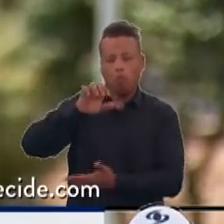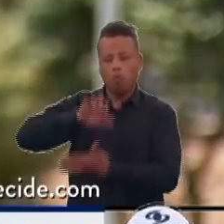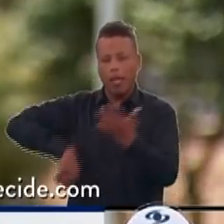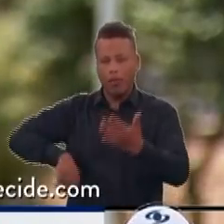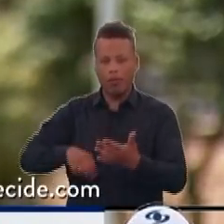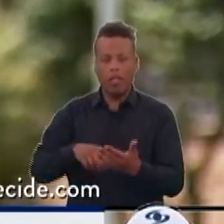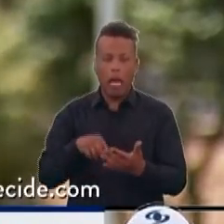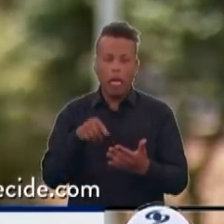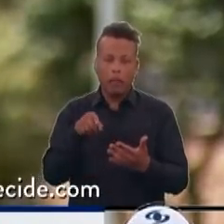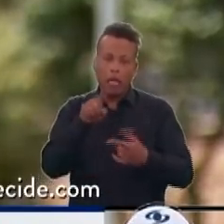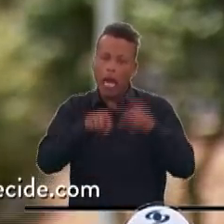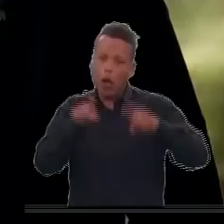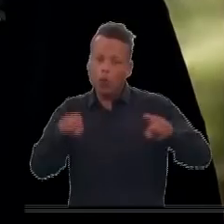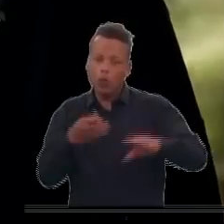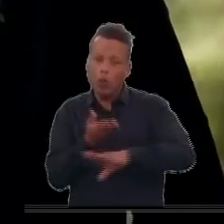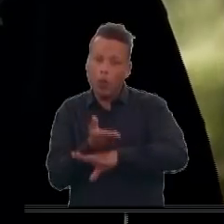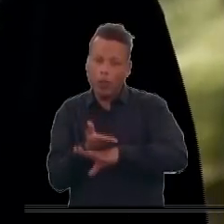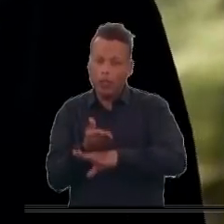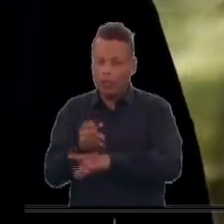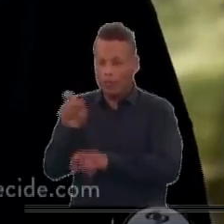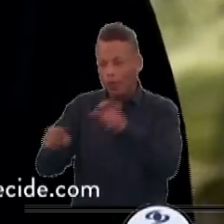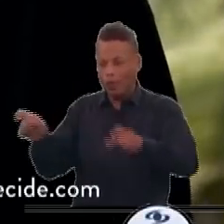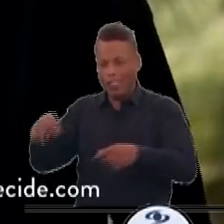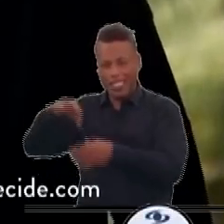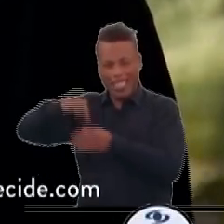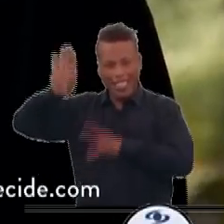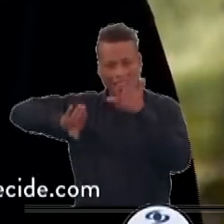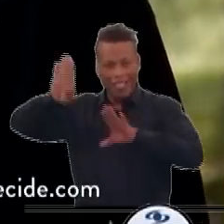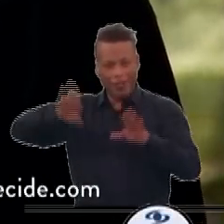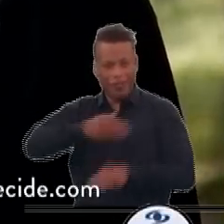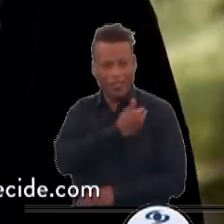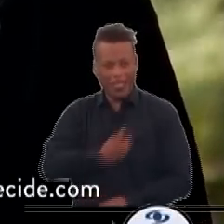de los aspirantes a la Casa de Nariño. Información desde el norte de Bogotá, Carlos Reyes, Noticias Caracol.